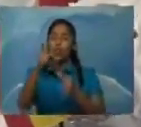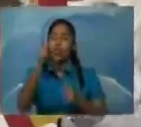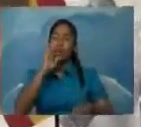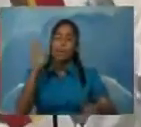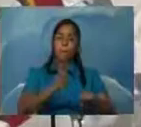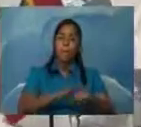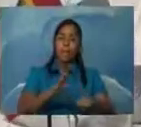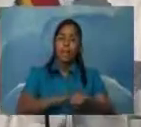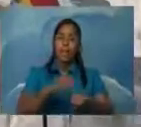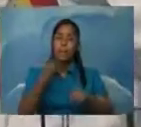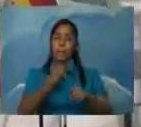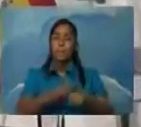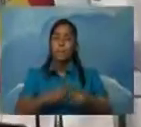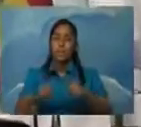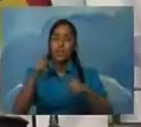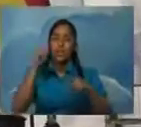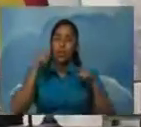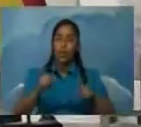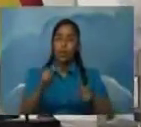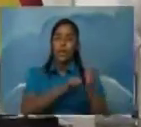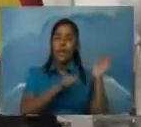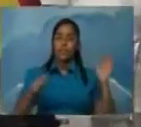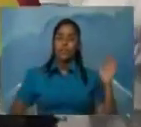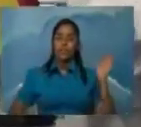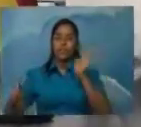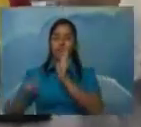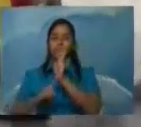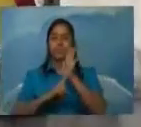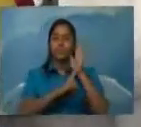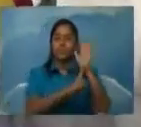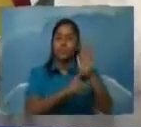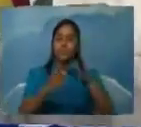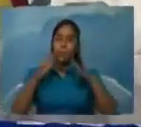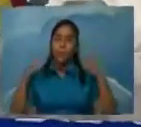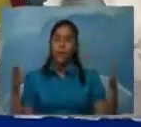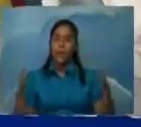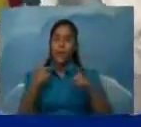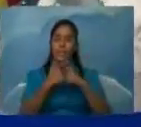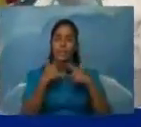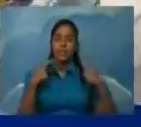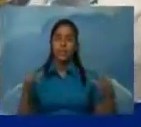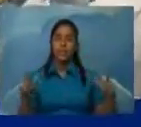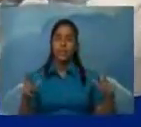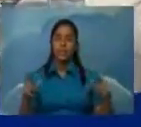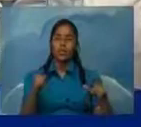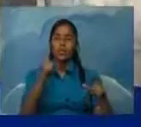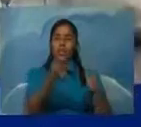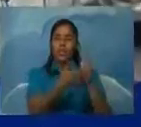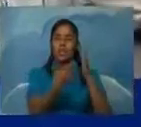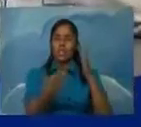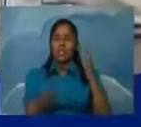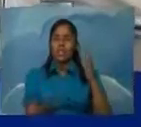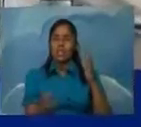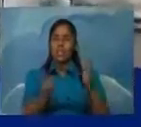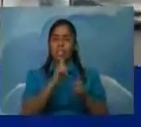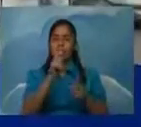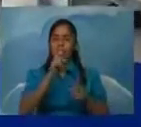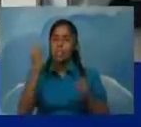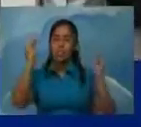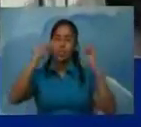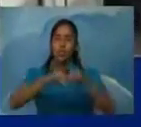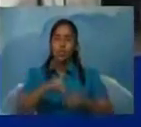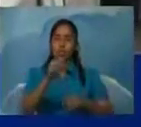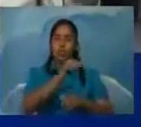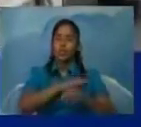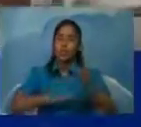pecado, pero hoy el Señor se presenta como el gran libertador. Amén. La sangre ya no se pone